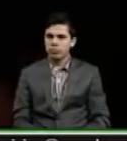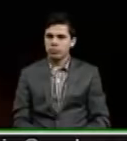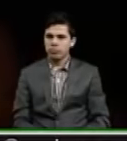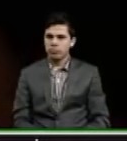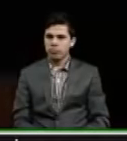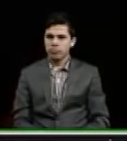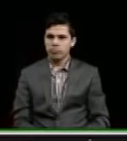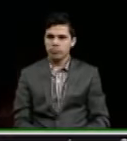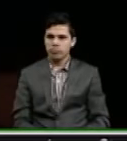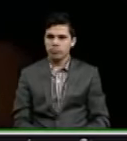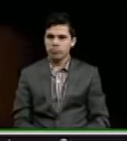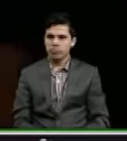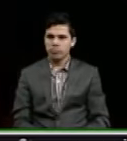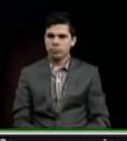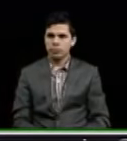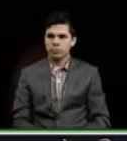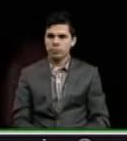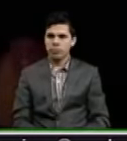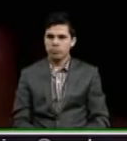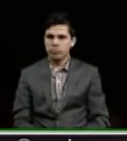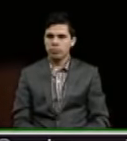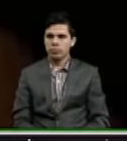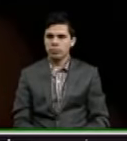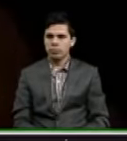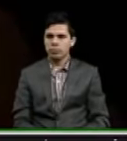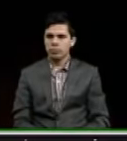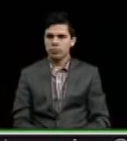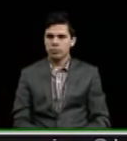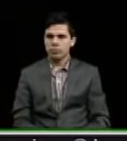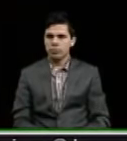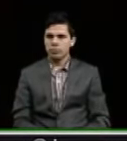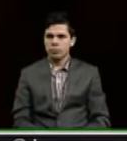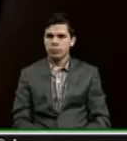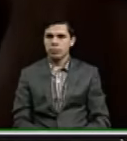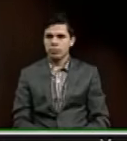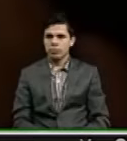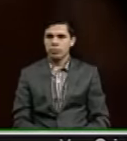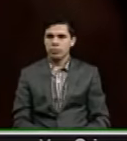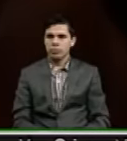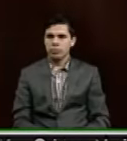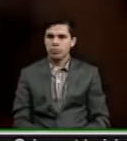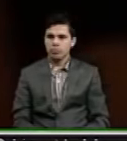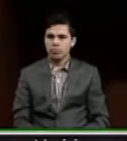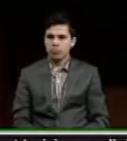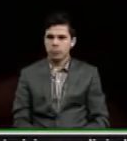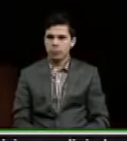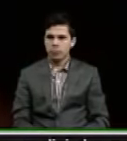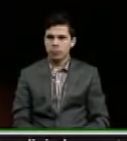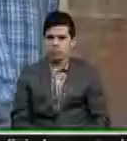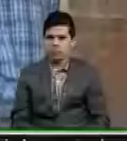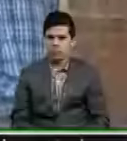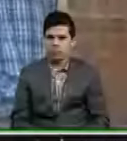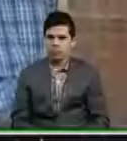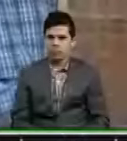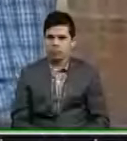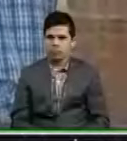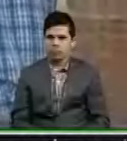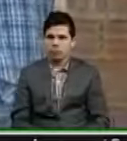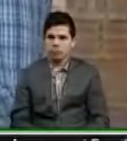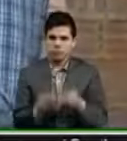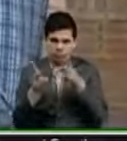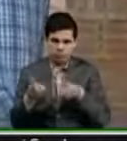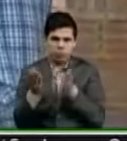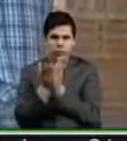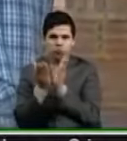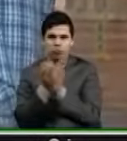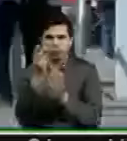Laboratorio de Diseño Industrial. Después del tono, diga a dónde quiere ir. Dos